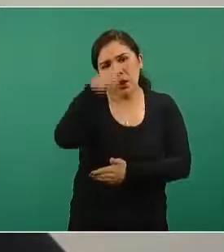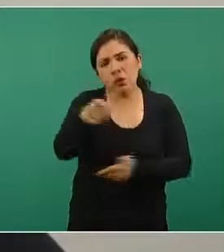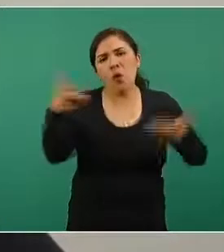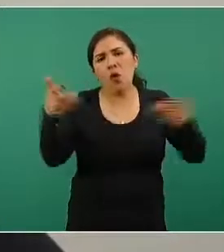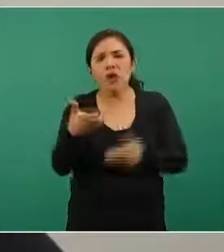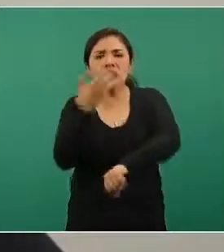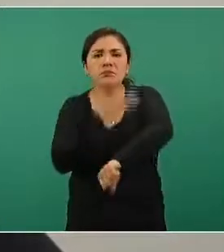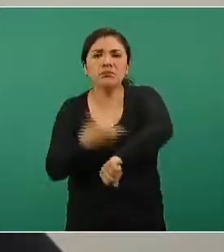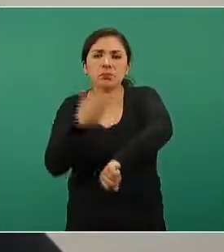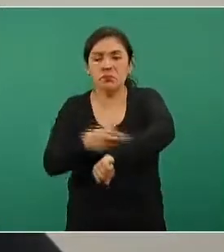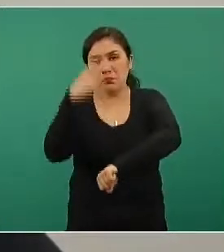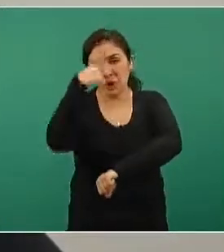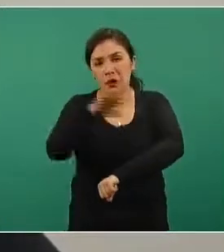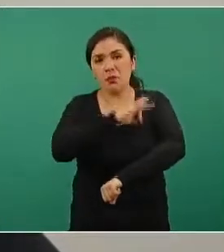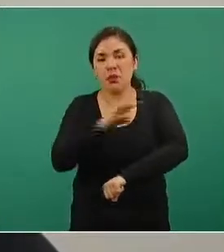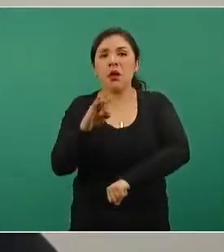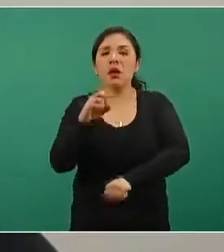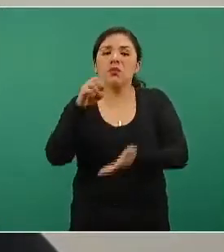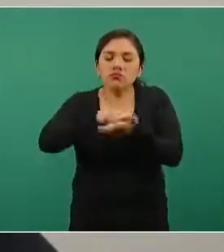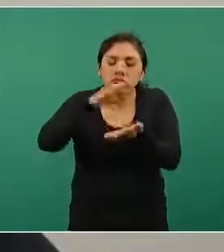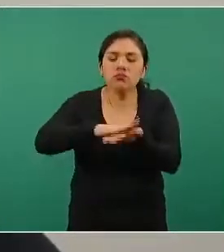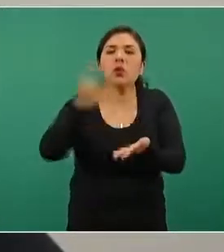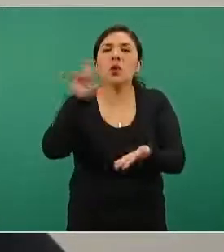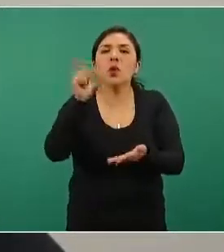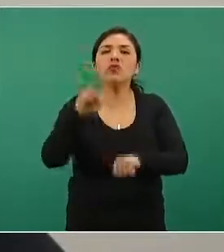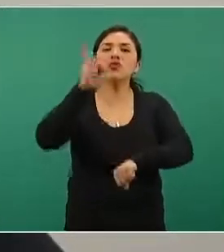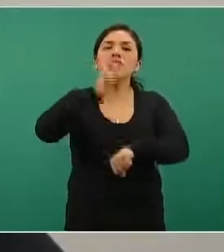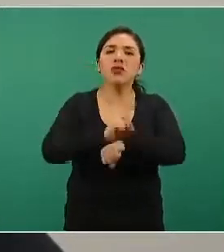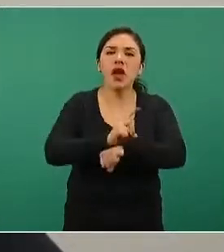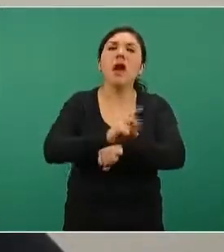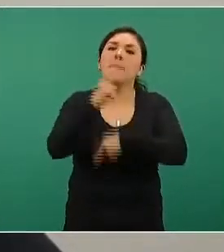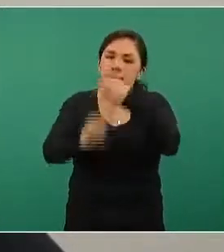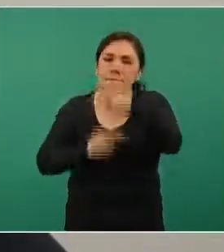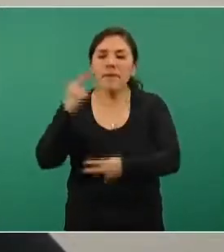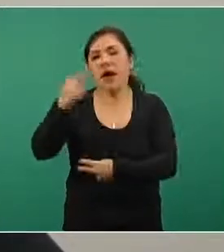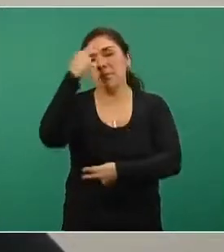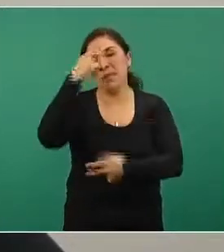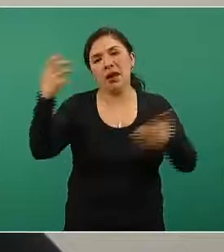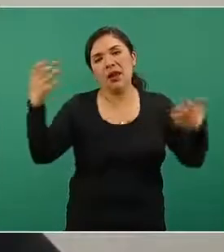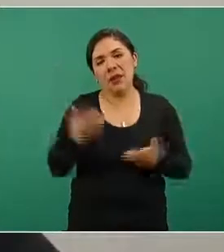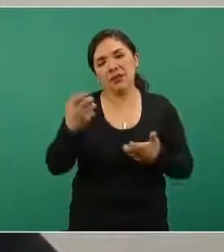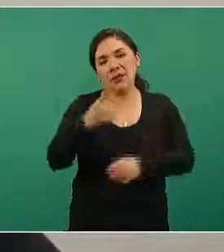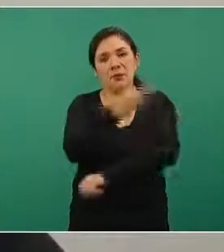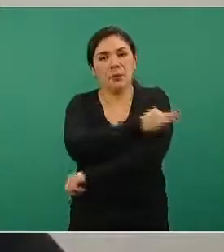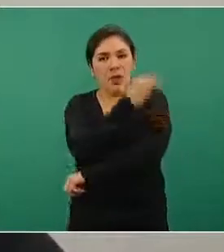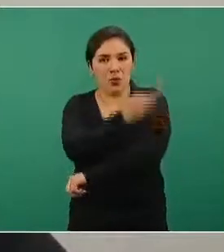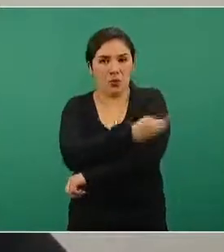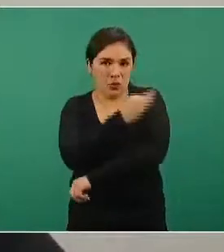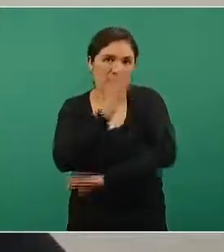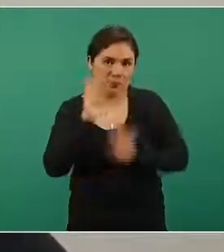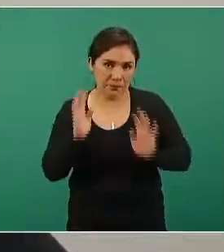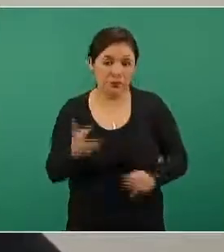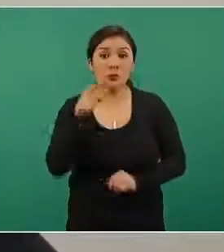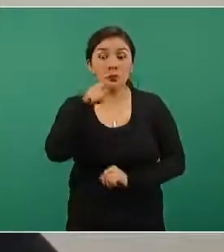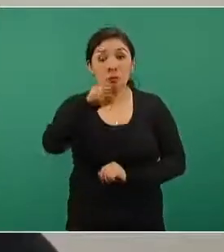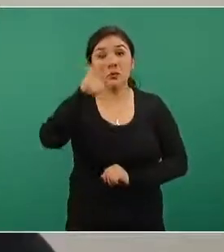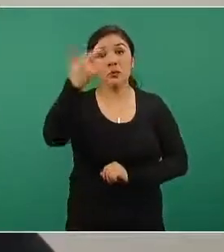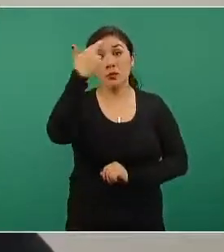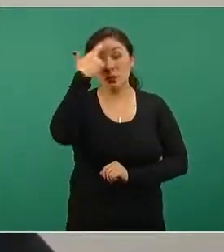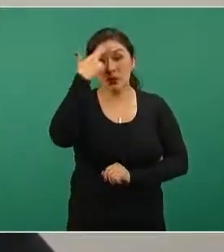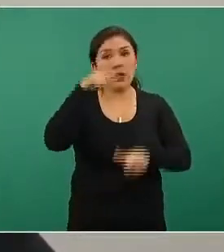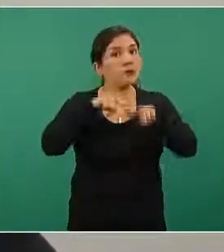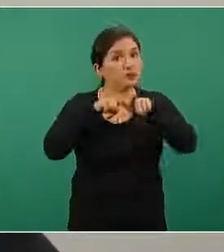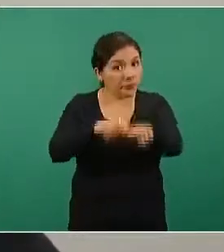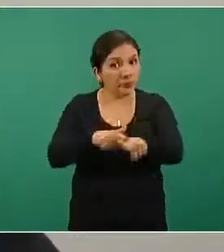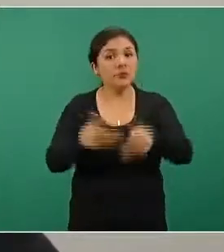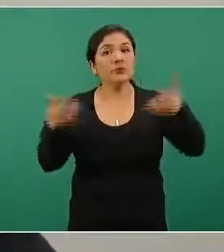podrán agendarle un día para que usted pueda también recibir su vacuna. Entonces recordemos,